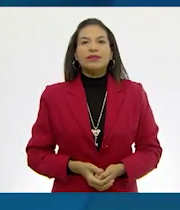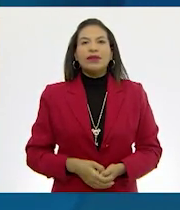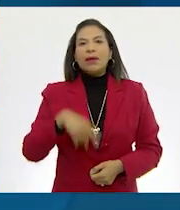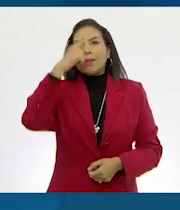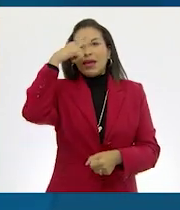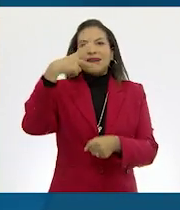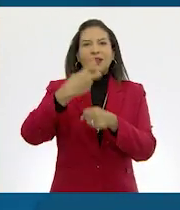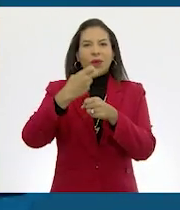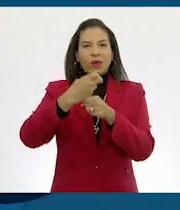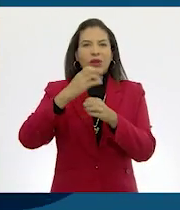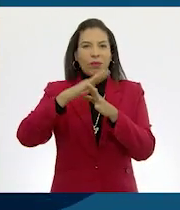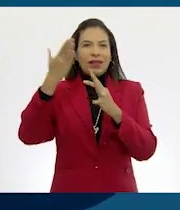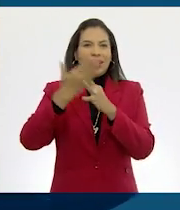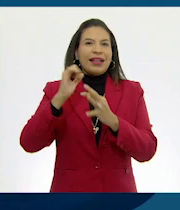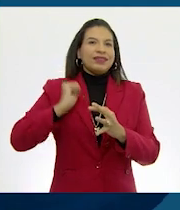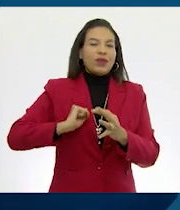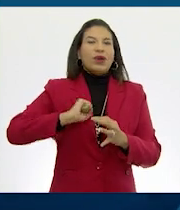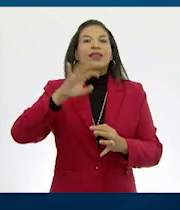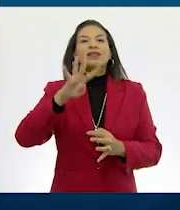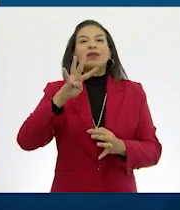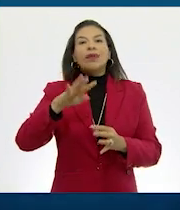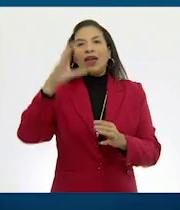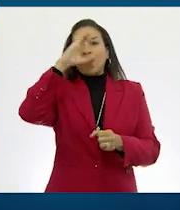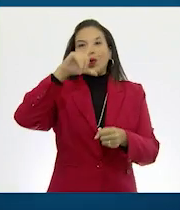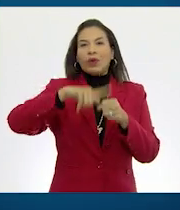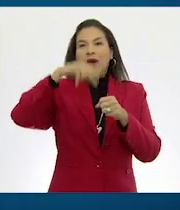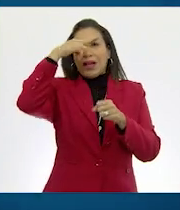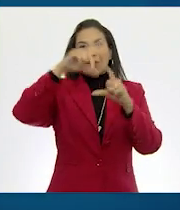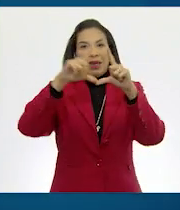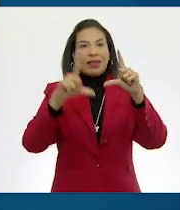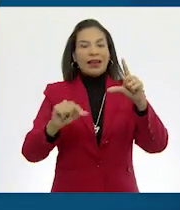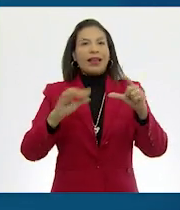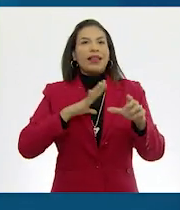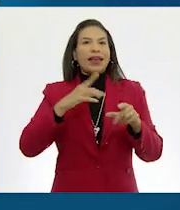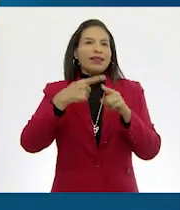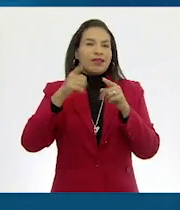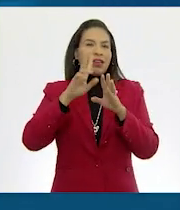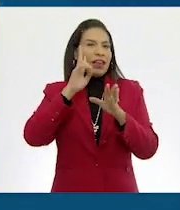Para la segunda mitad del siglo XIX, la cultura mexicana había